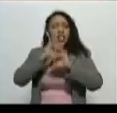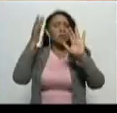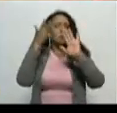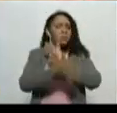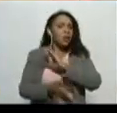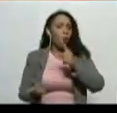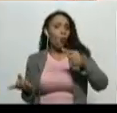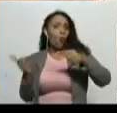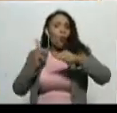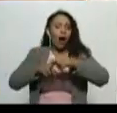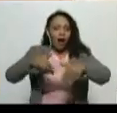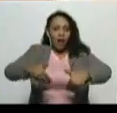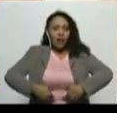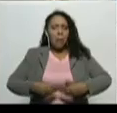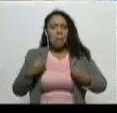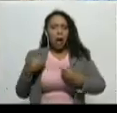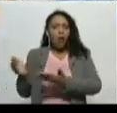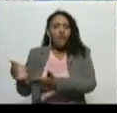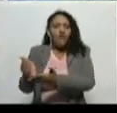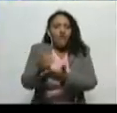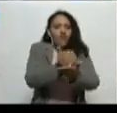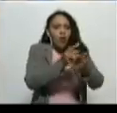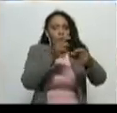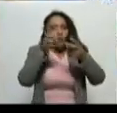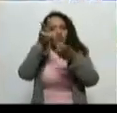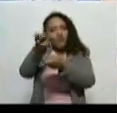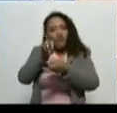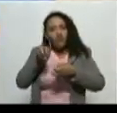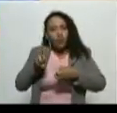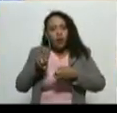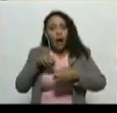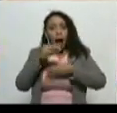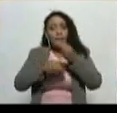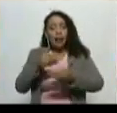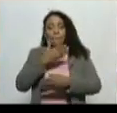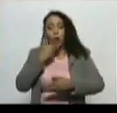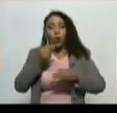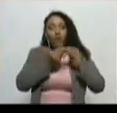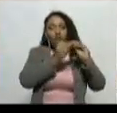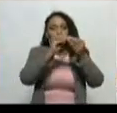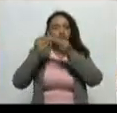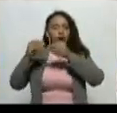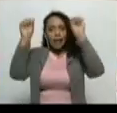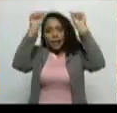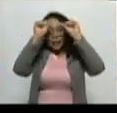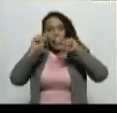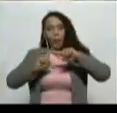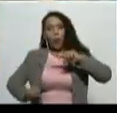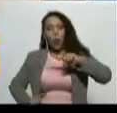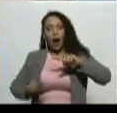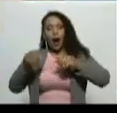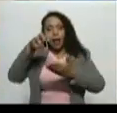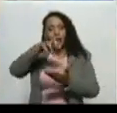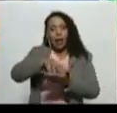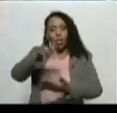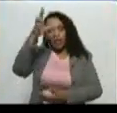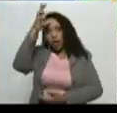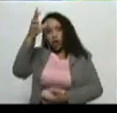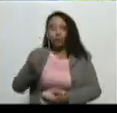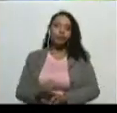sumar esfuerzos para la recaudación comercial y procurar el mantenimiento del sistema eléctrico en la entidad falconiana.